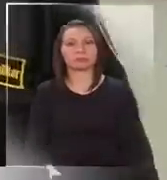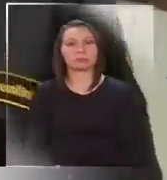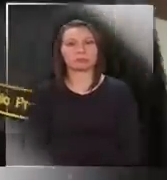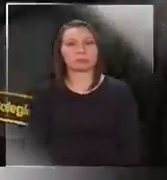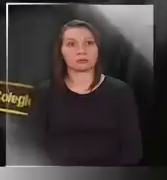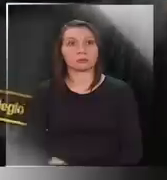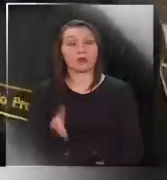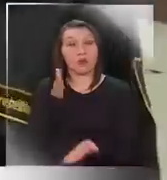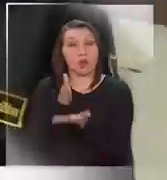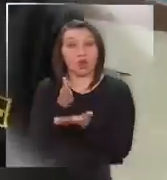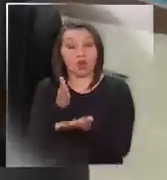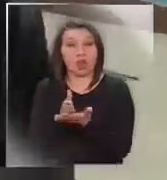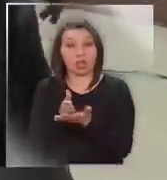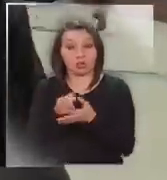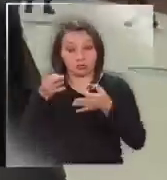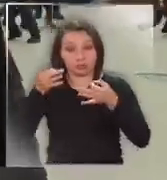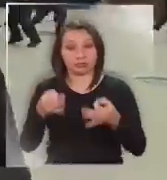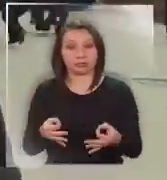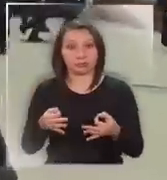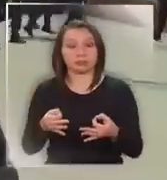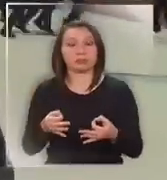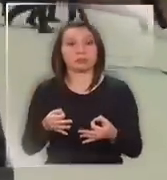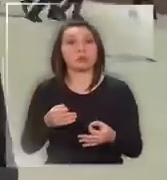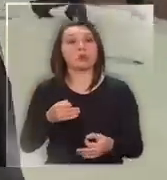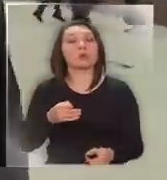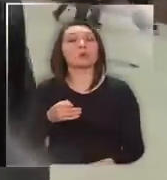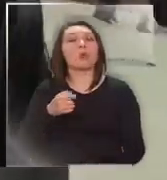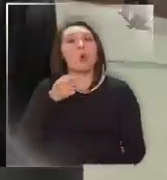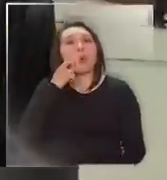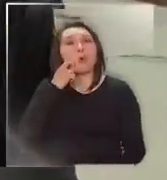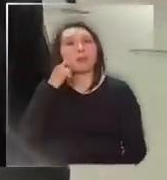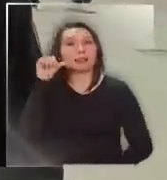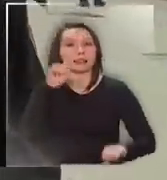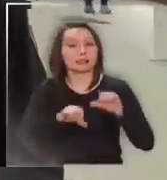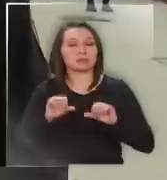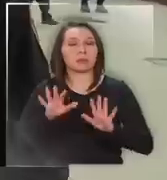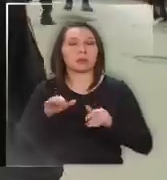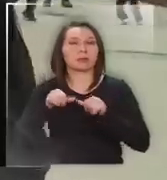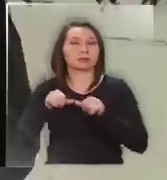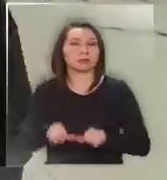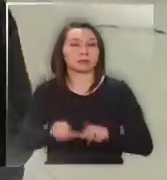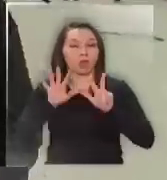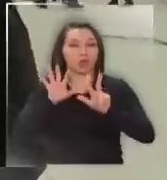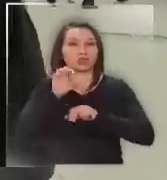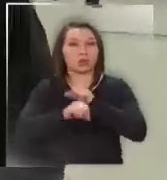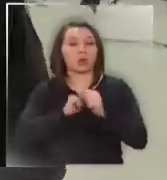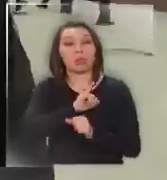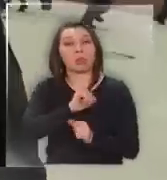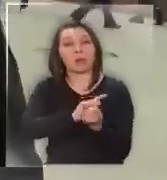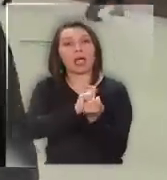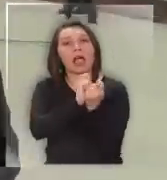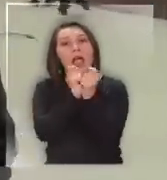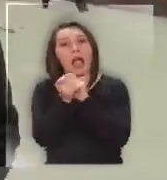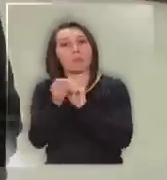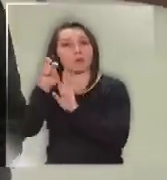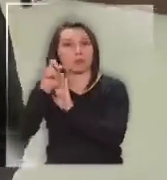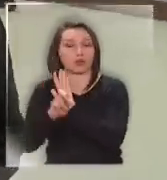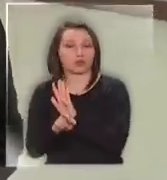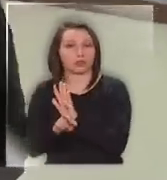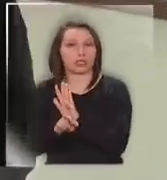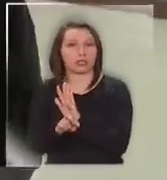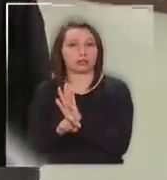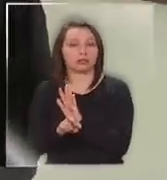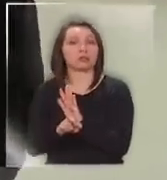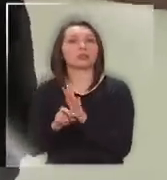En el colegio, como colegio humanista científico, más o menos 18 años. Y después cambiamos el proyecto,